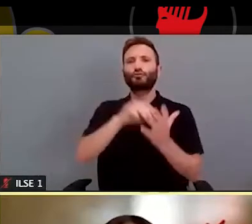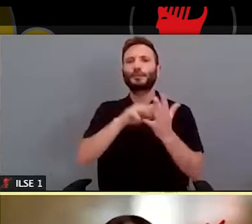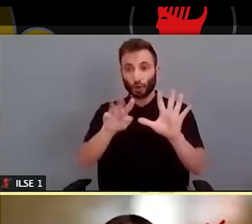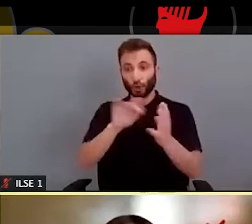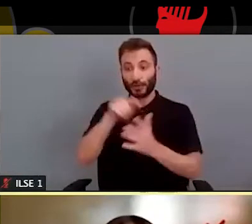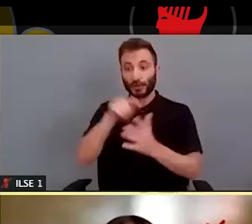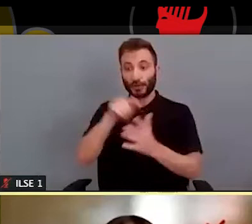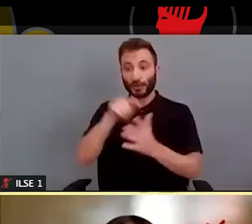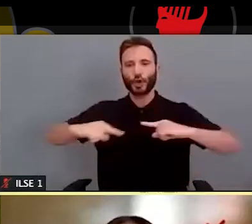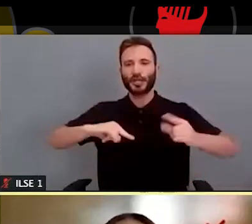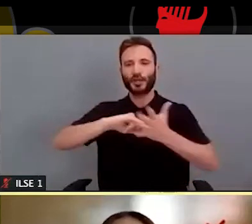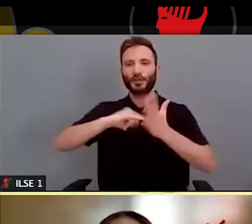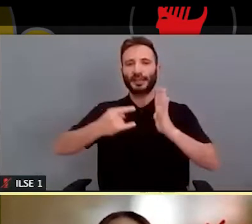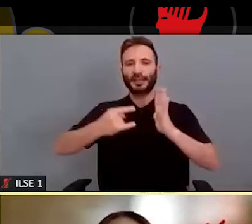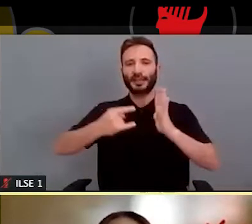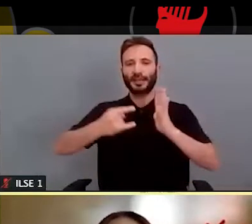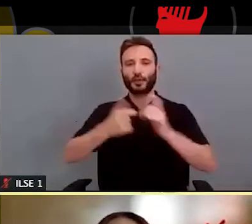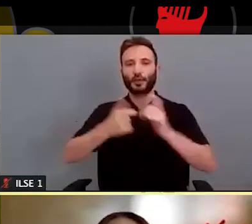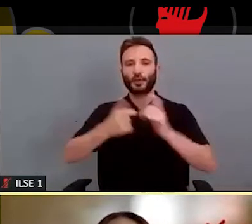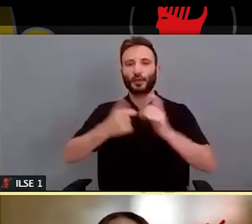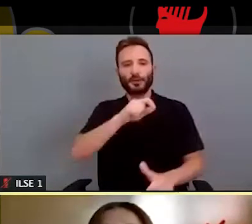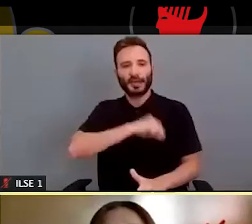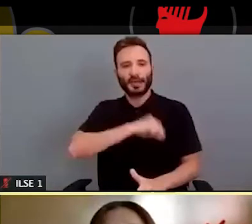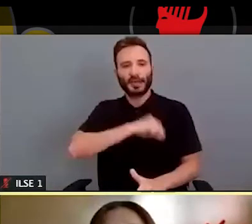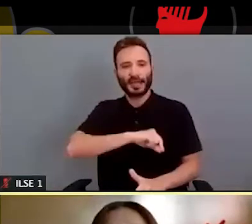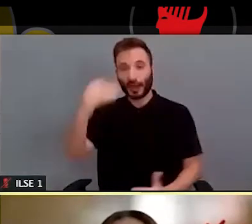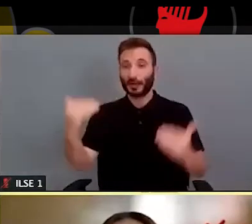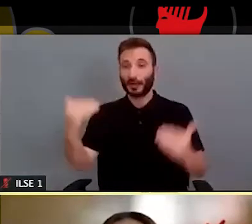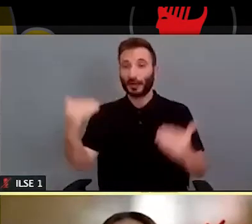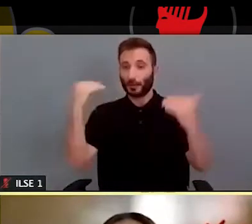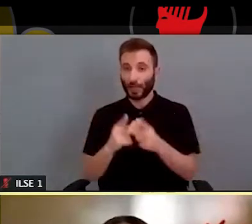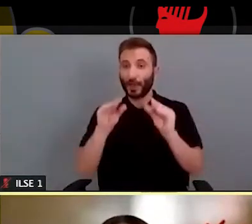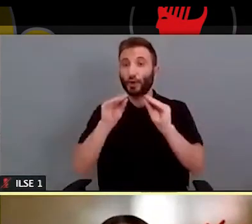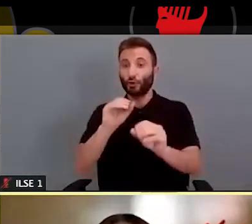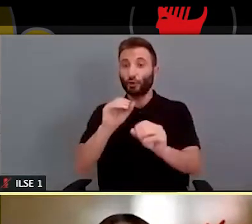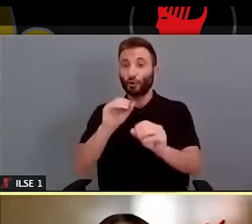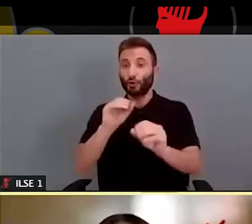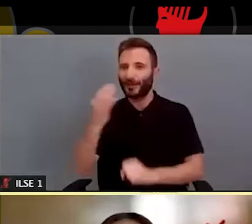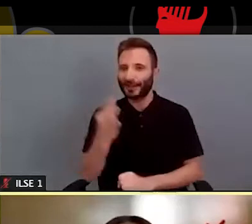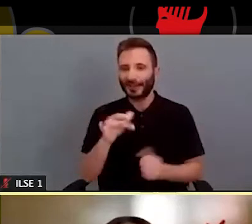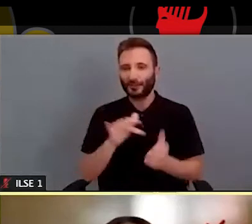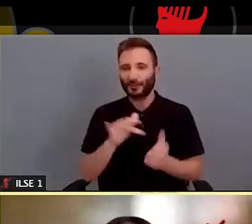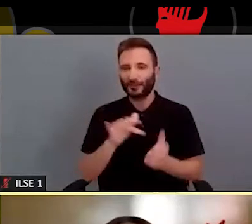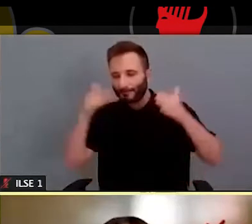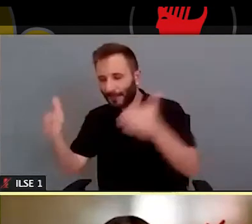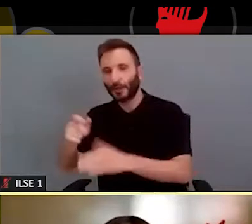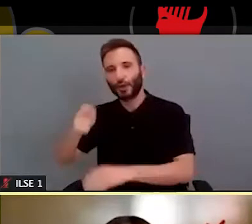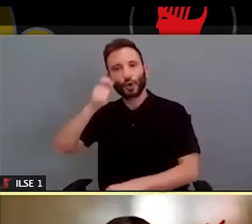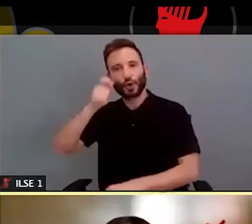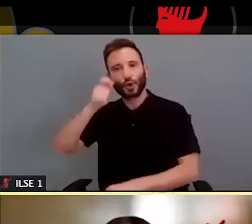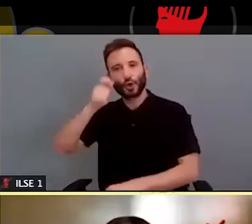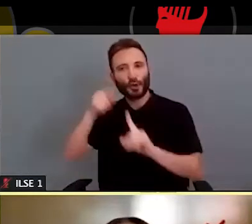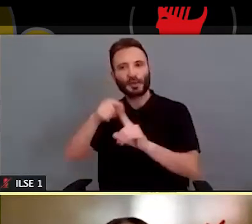del Departamento de Ética, Cultura y Responsabilidad Social, y su trabajo está enfocado al ámbito del turismo para todas las personas desde hace ya 10